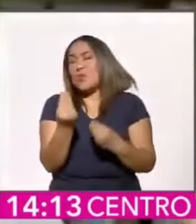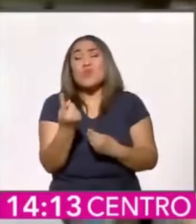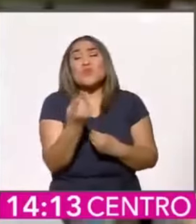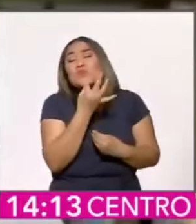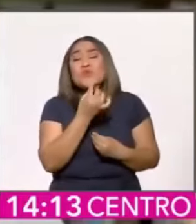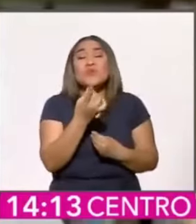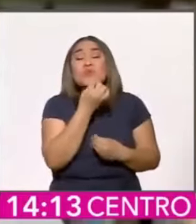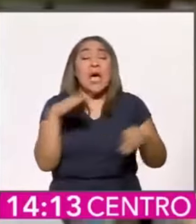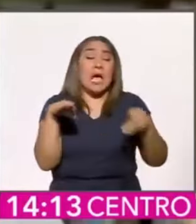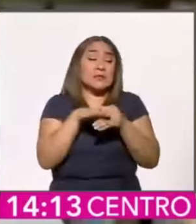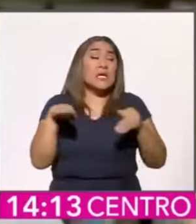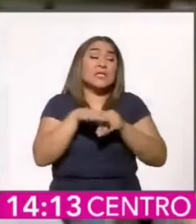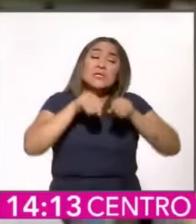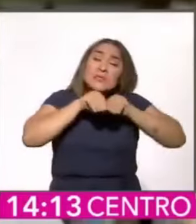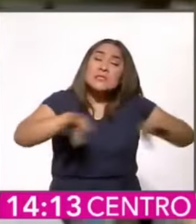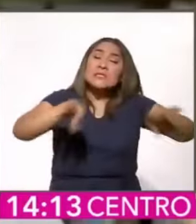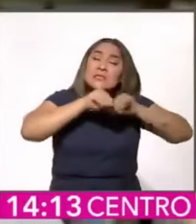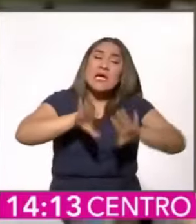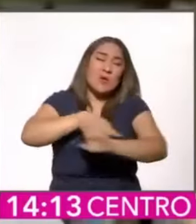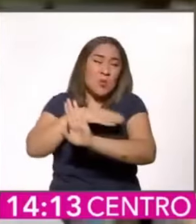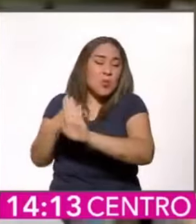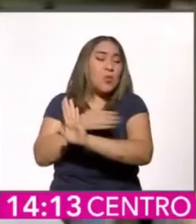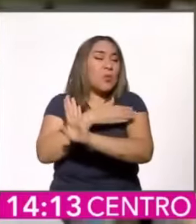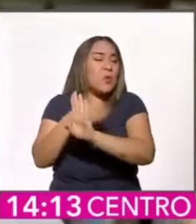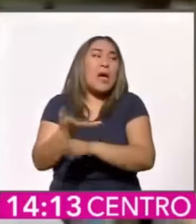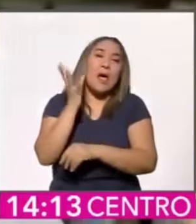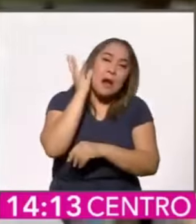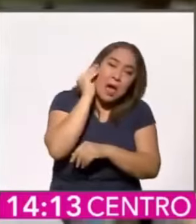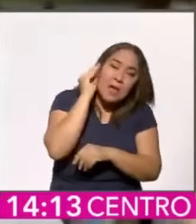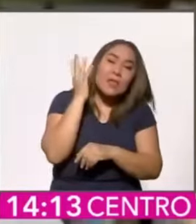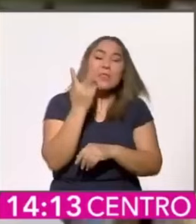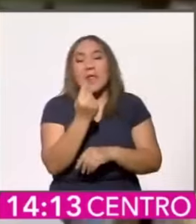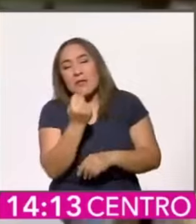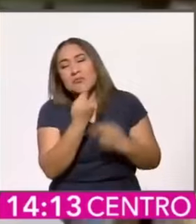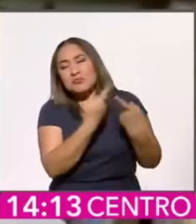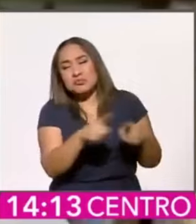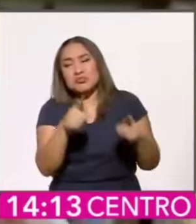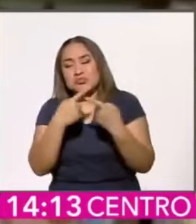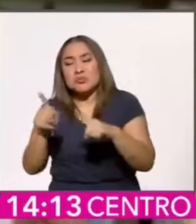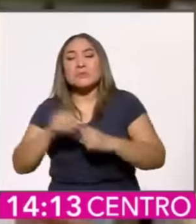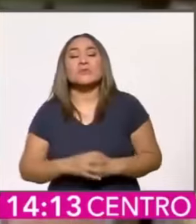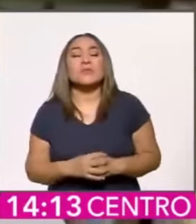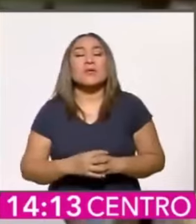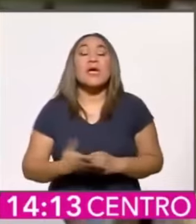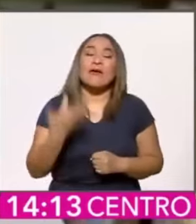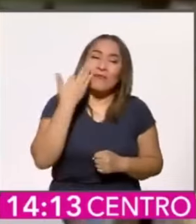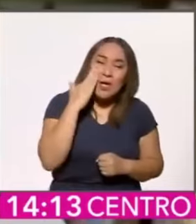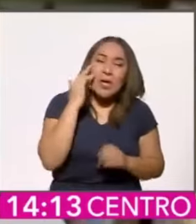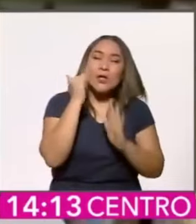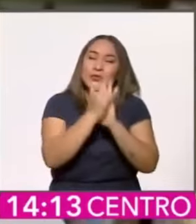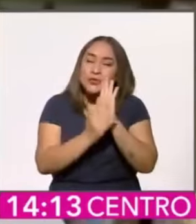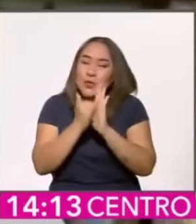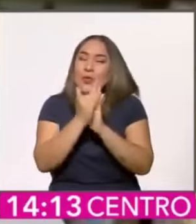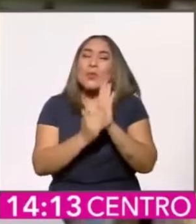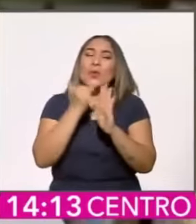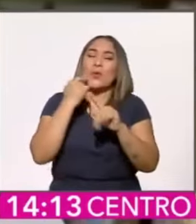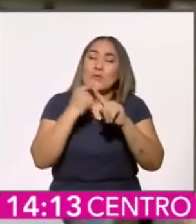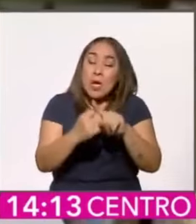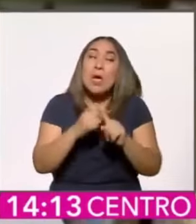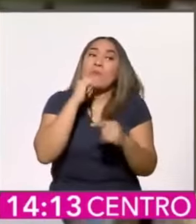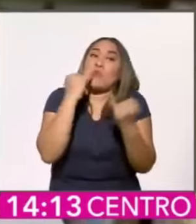han difundido para acabar con su reputación en radio y televisión. En las redes sociales, la ofensiva